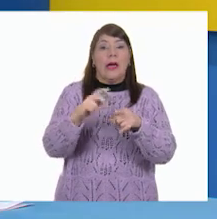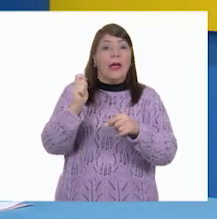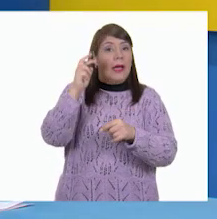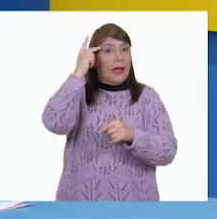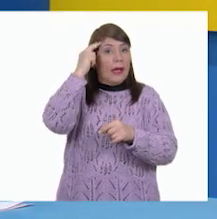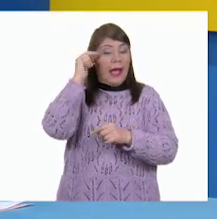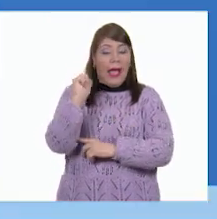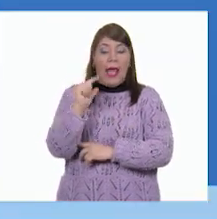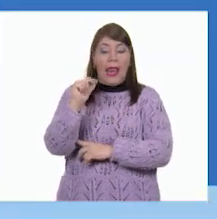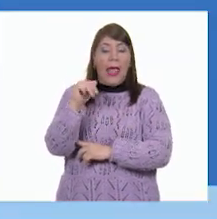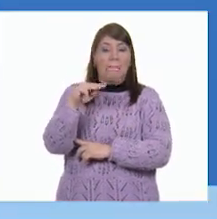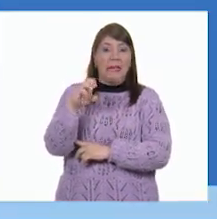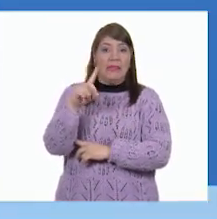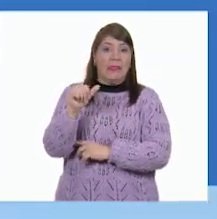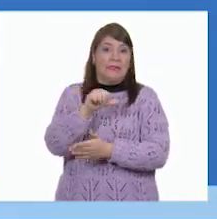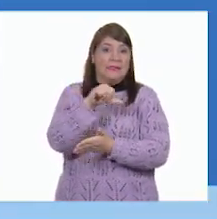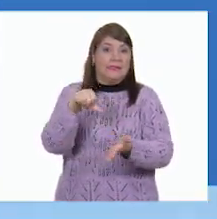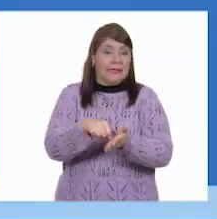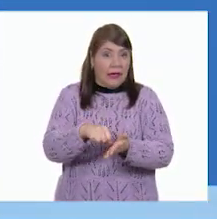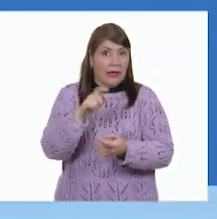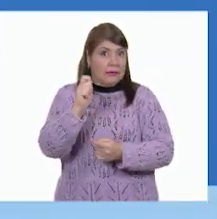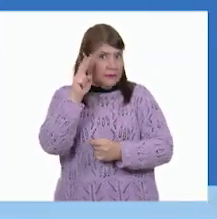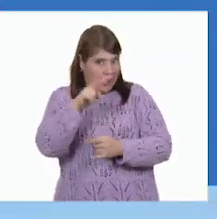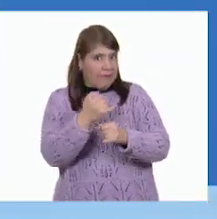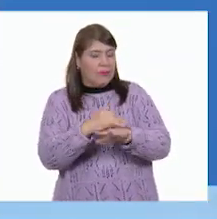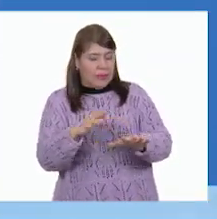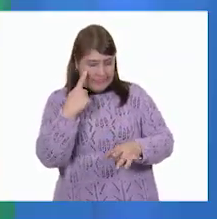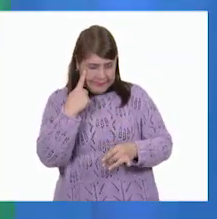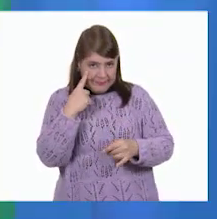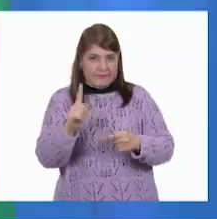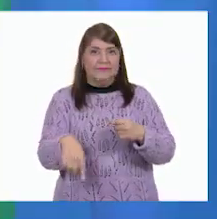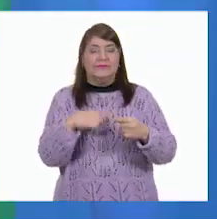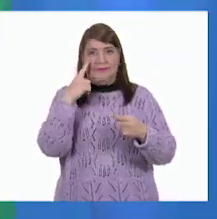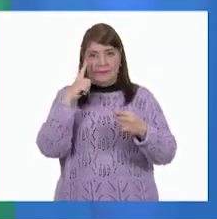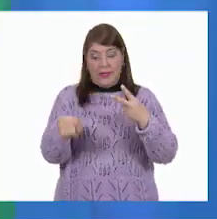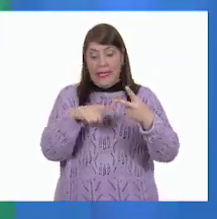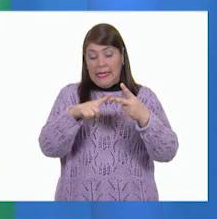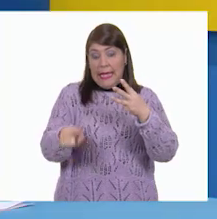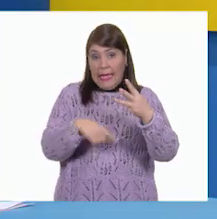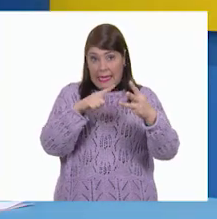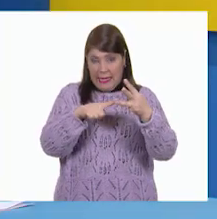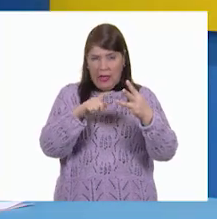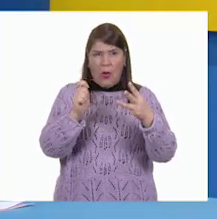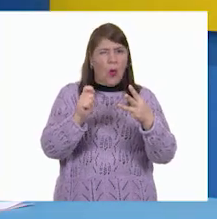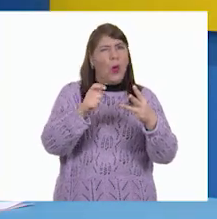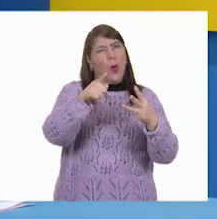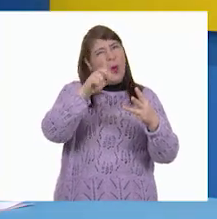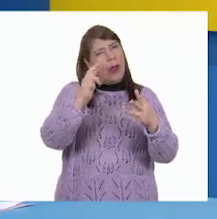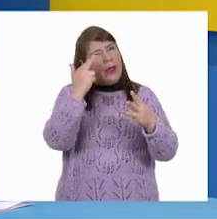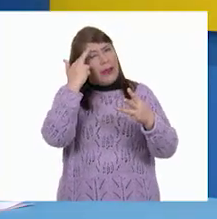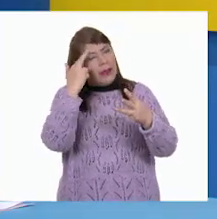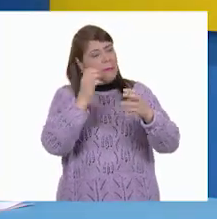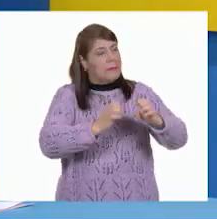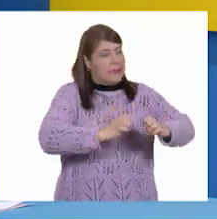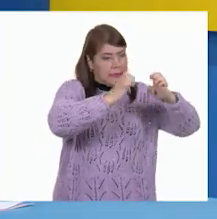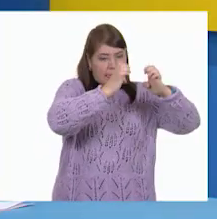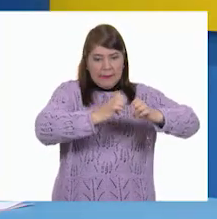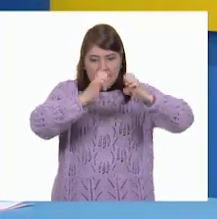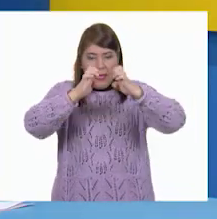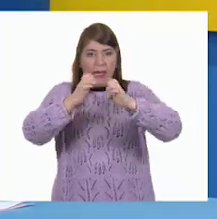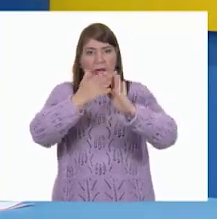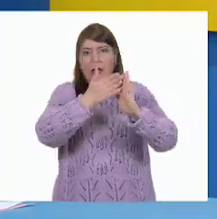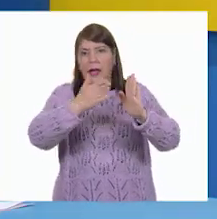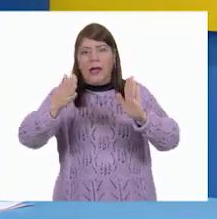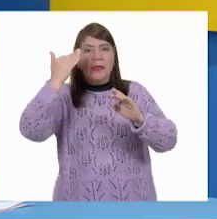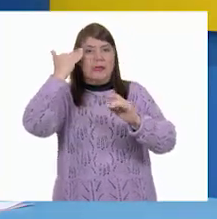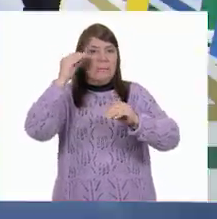Pero bueno, es un dato interesante. Pasemos a la siguiente pregunta. ¿Qué edificios de los que se construyeron durante el centenario se